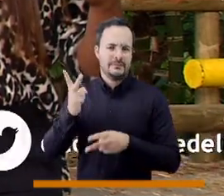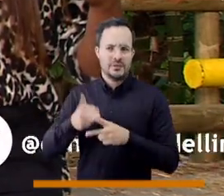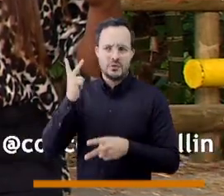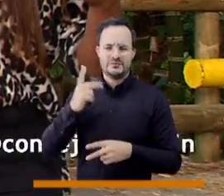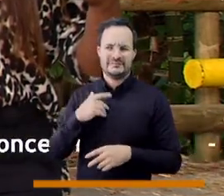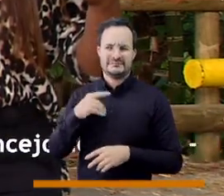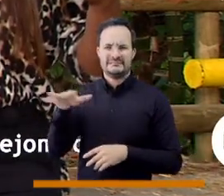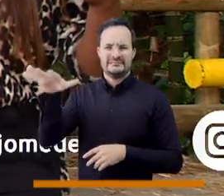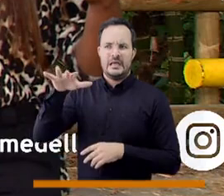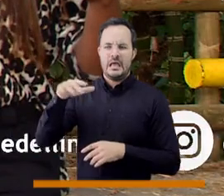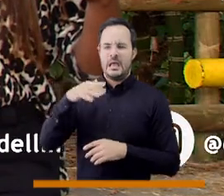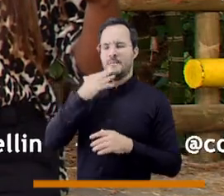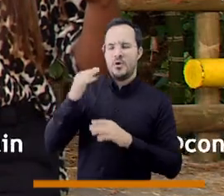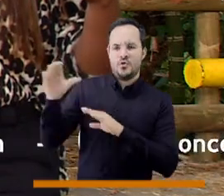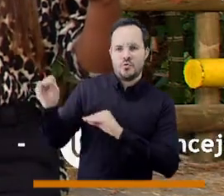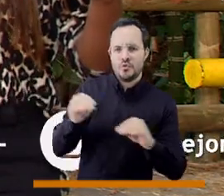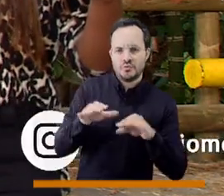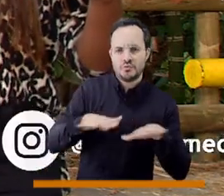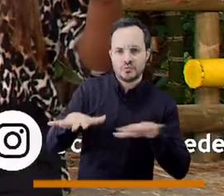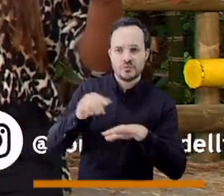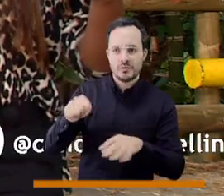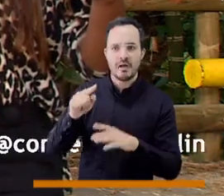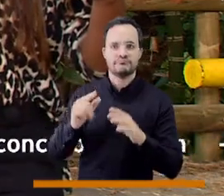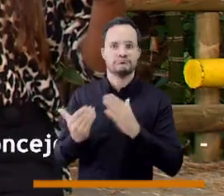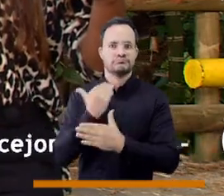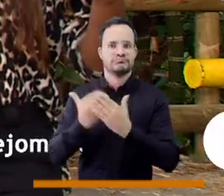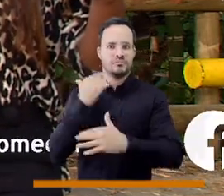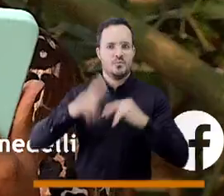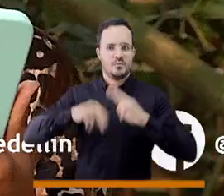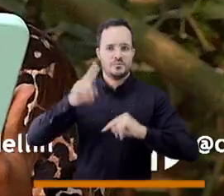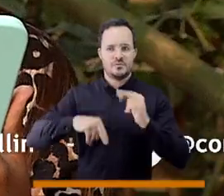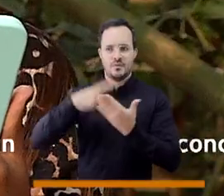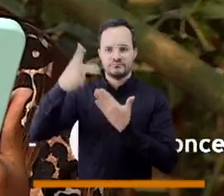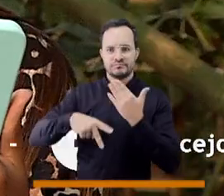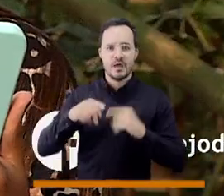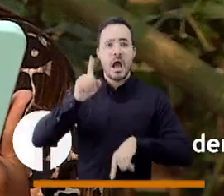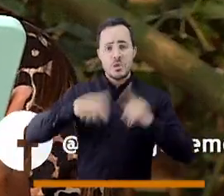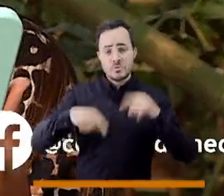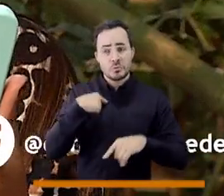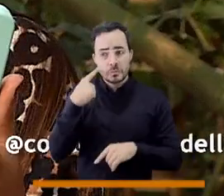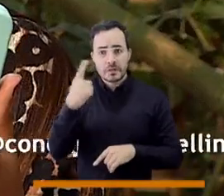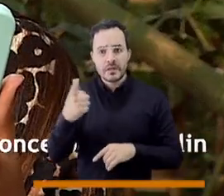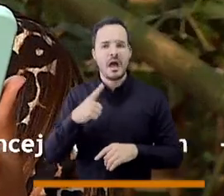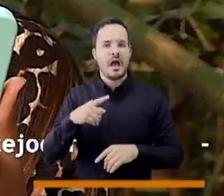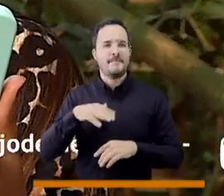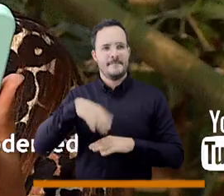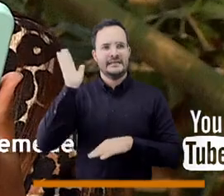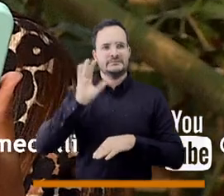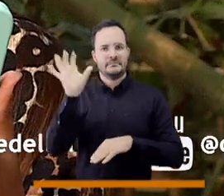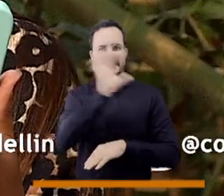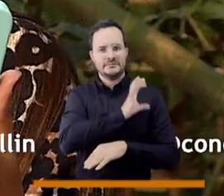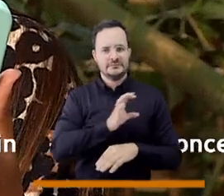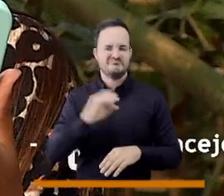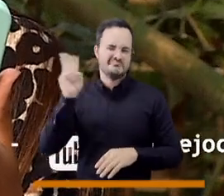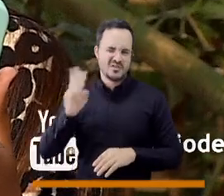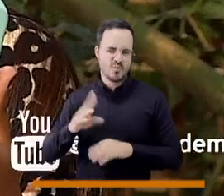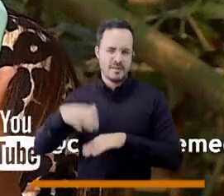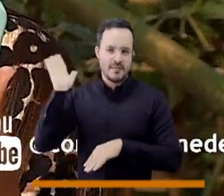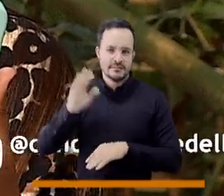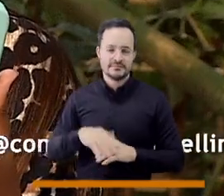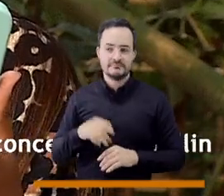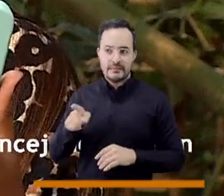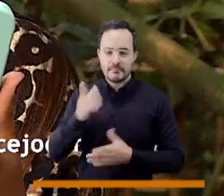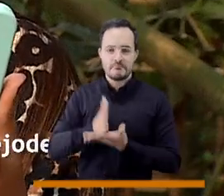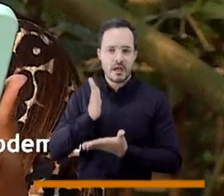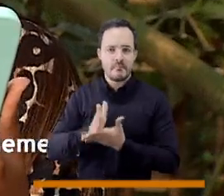de vida, sino de la inseguridad en la zona. En la parte más alta de Calasanz han urbanizado mucho y se han ido, se han